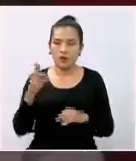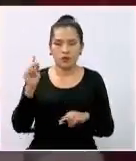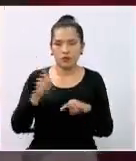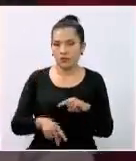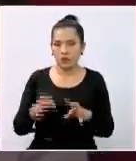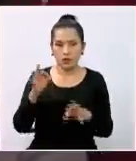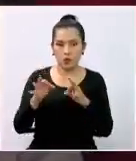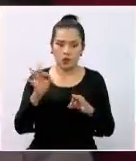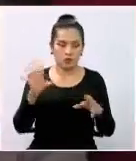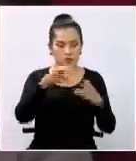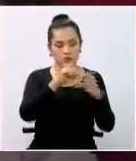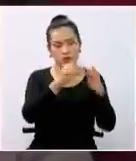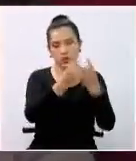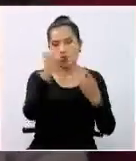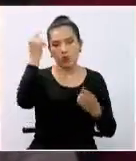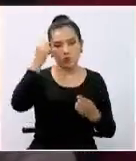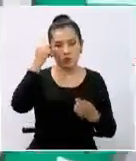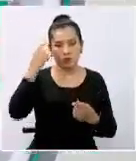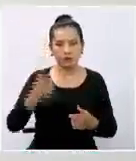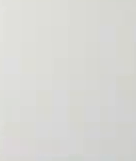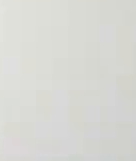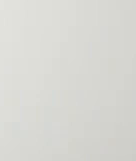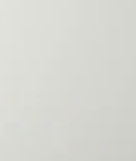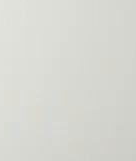de responsabilidades.